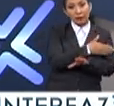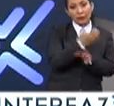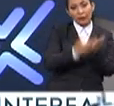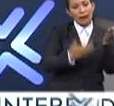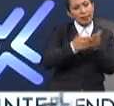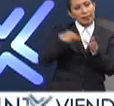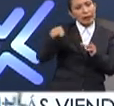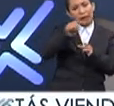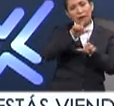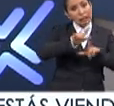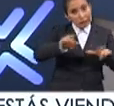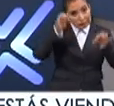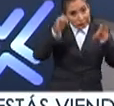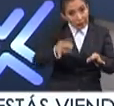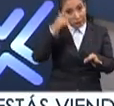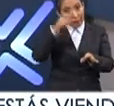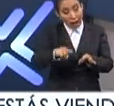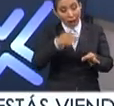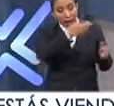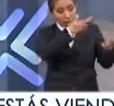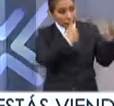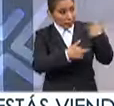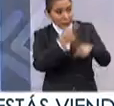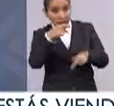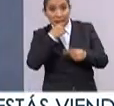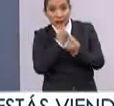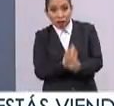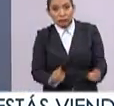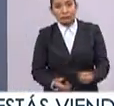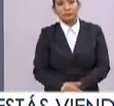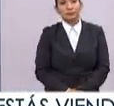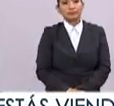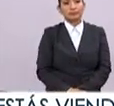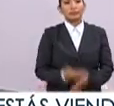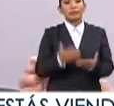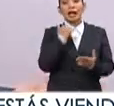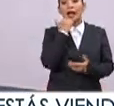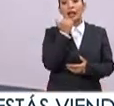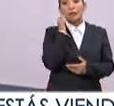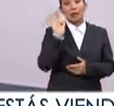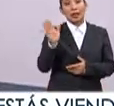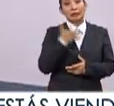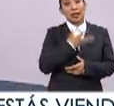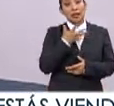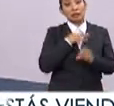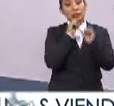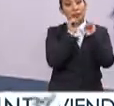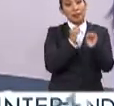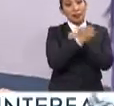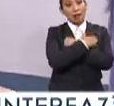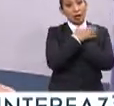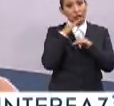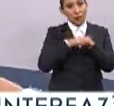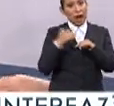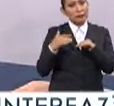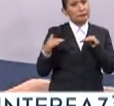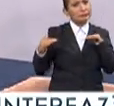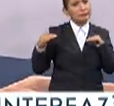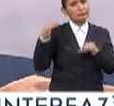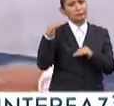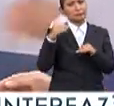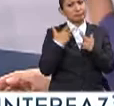falta y que no estaba lista para recibir a todos estos claro pero bueno pues alemania quien tiene uno de los sistemas educativos más